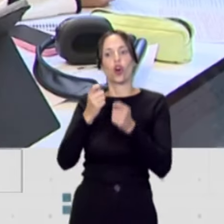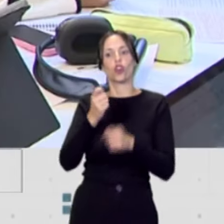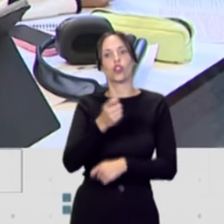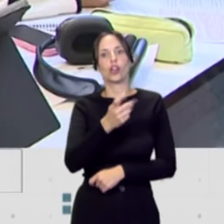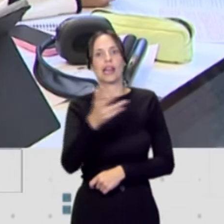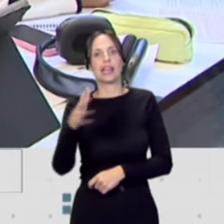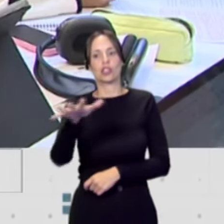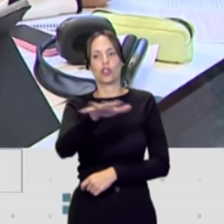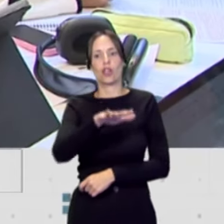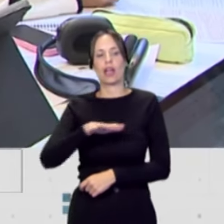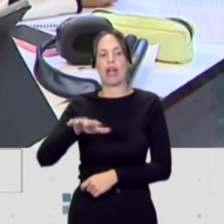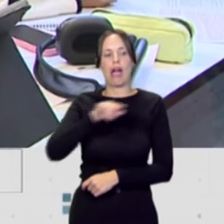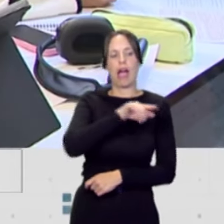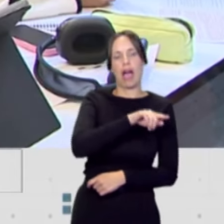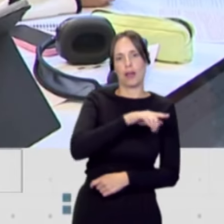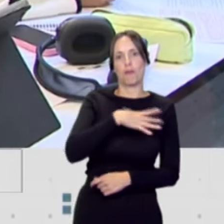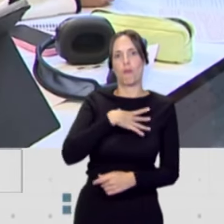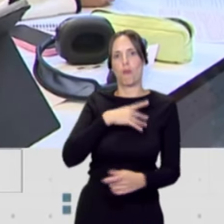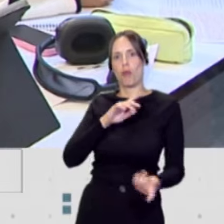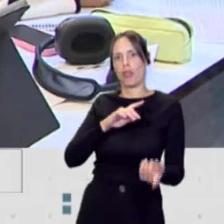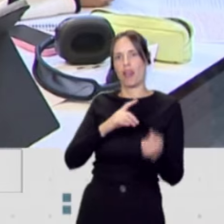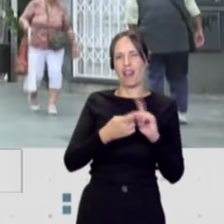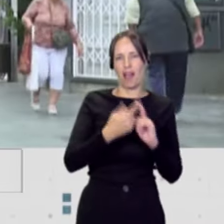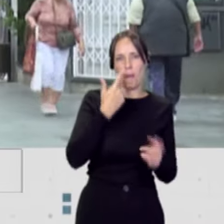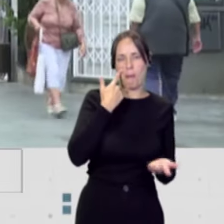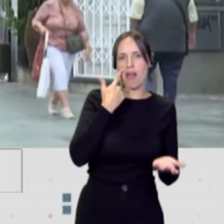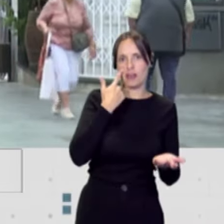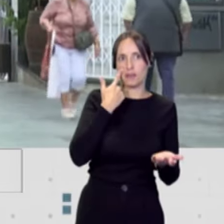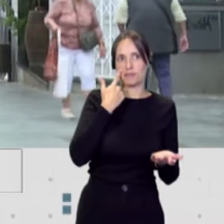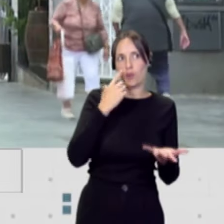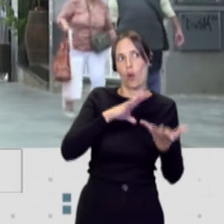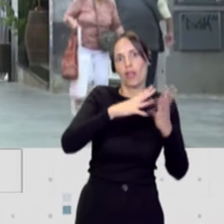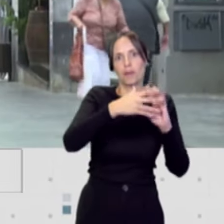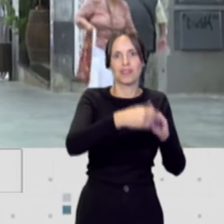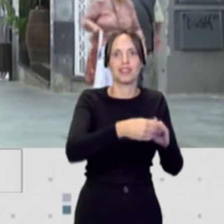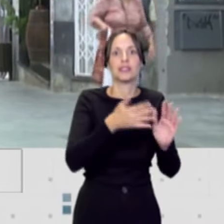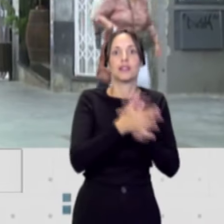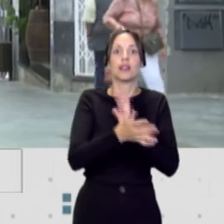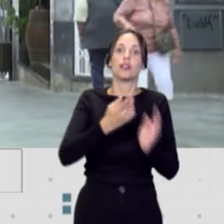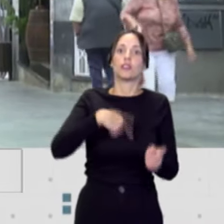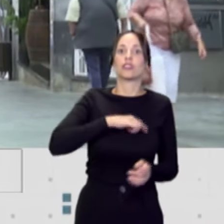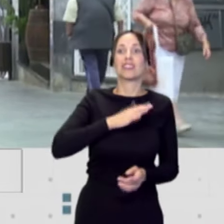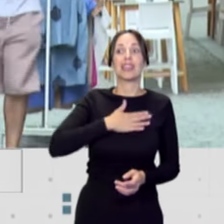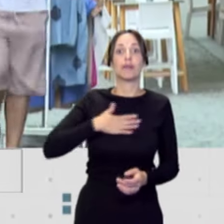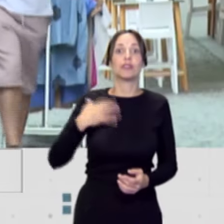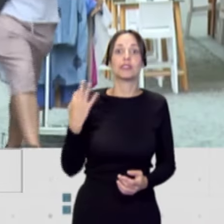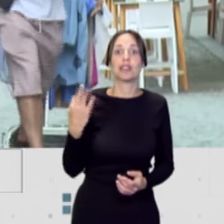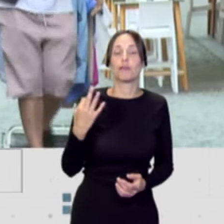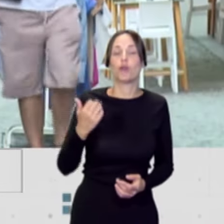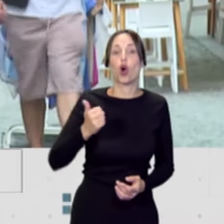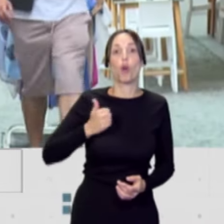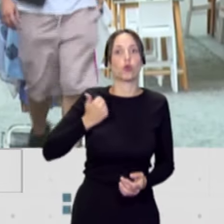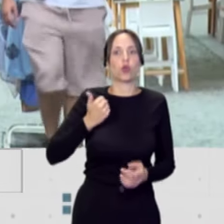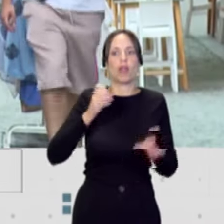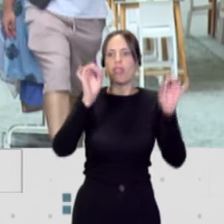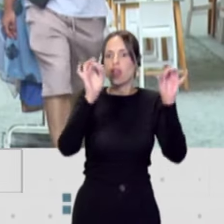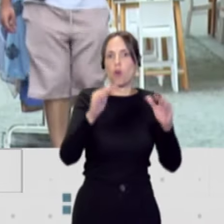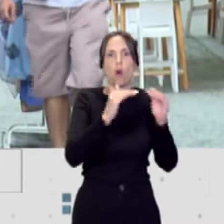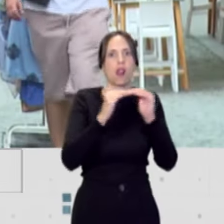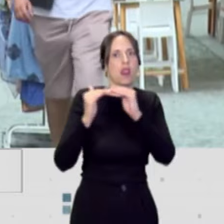Es lo que nosotros tratamos de trasladar siempre, ¿no? El que exista igualdad de oportunidad para todos los